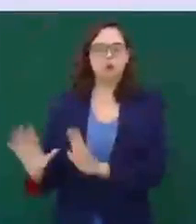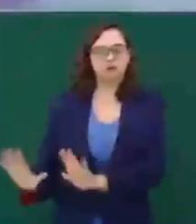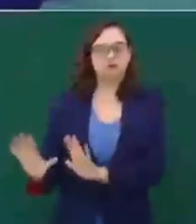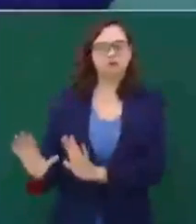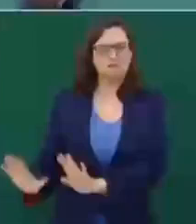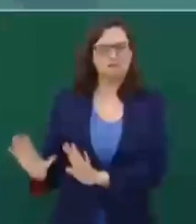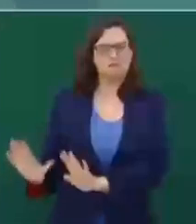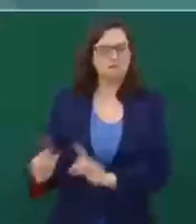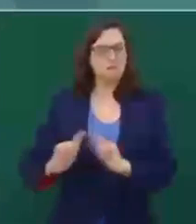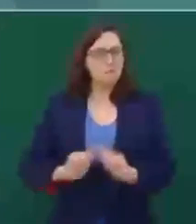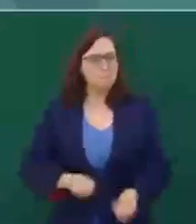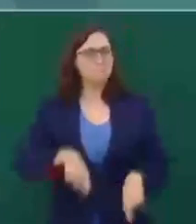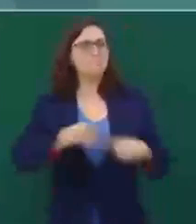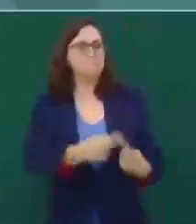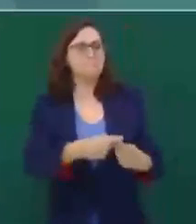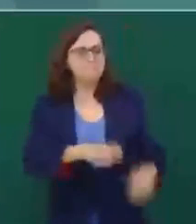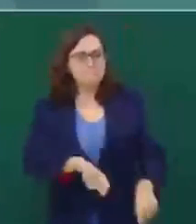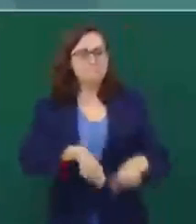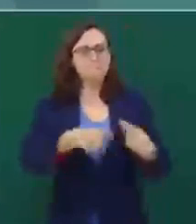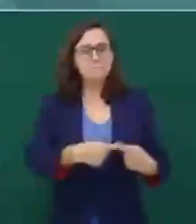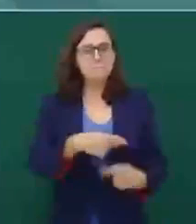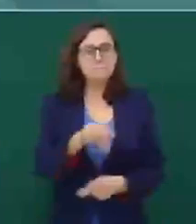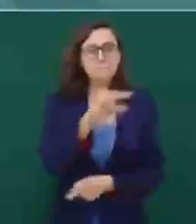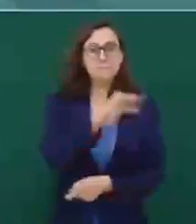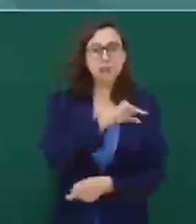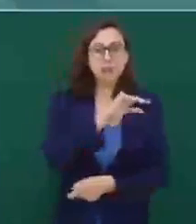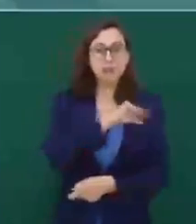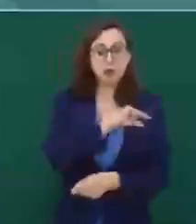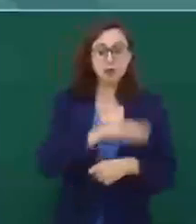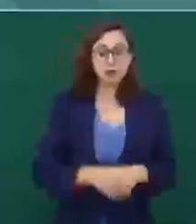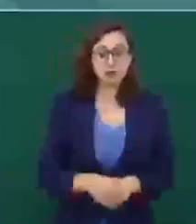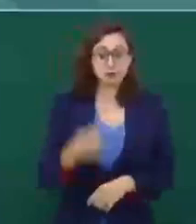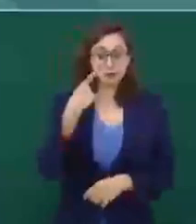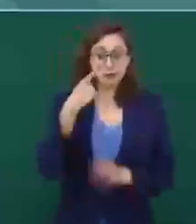las hidroeléctricas, que tienen 6 turbinas,